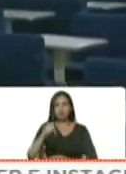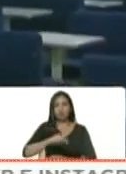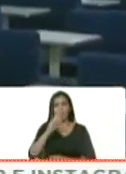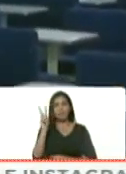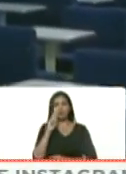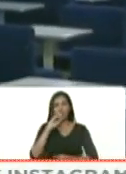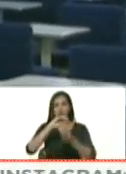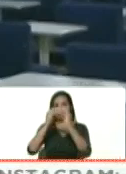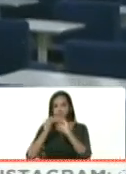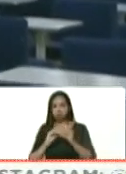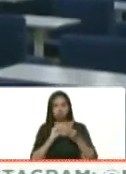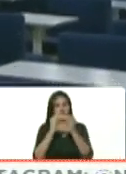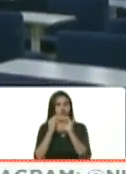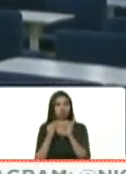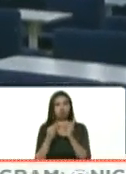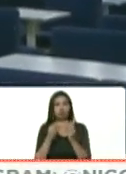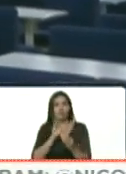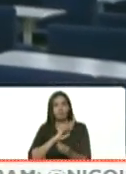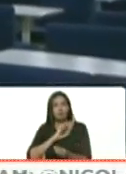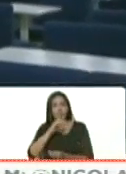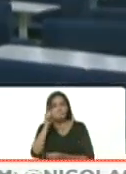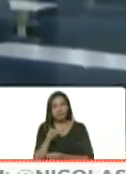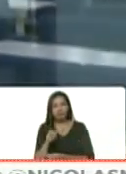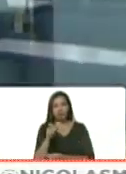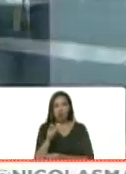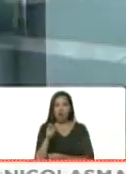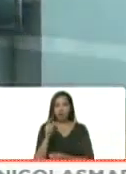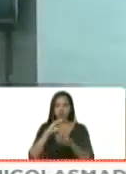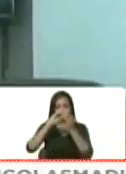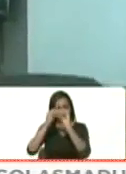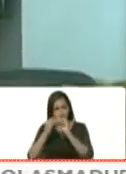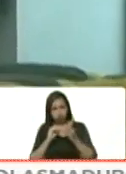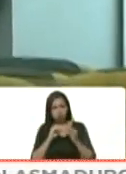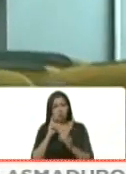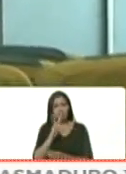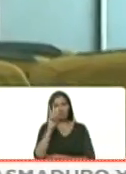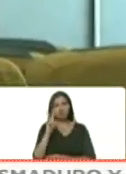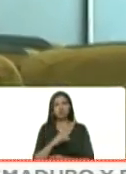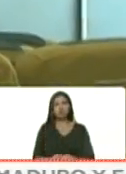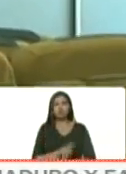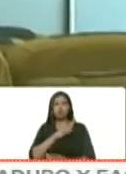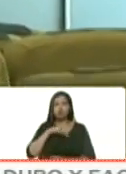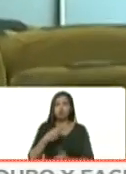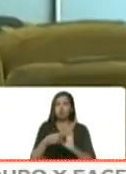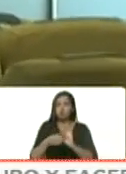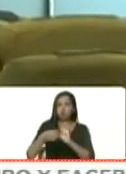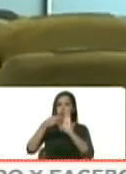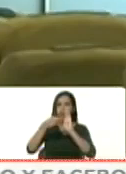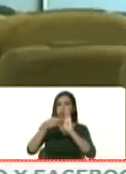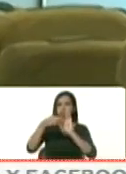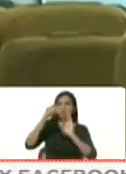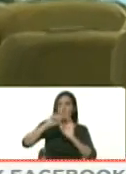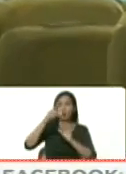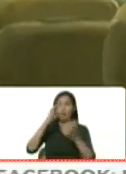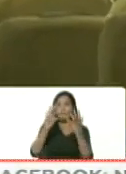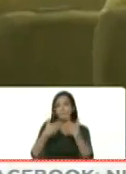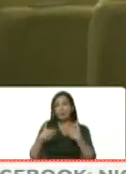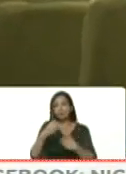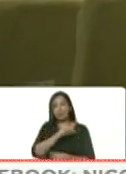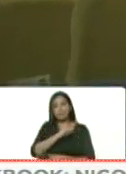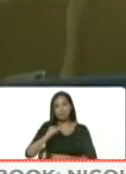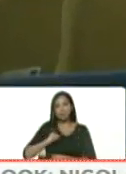Venezuela, por mecánicos venezolanos. Hemos hecho una sociedad con una empresa